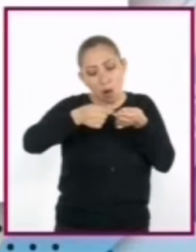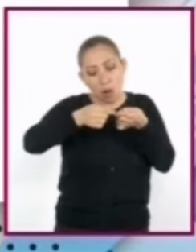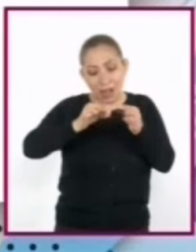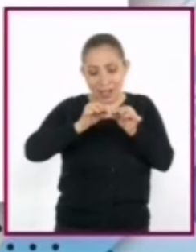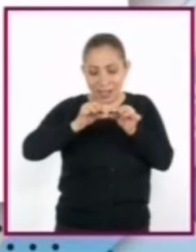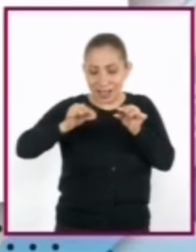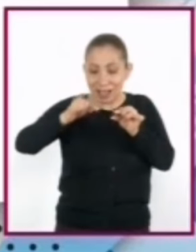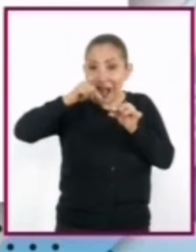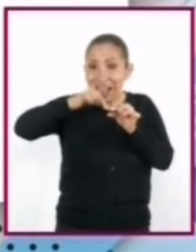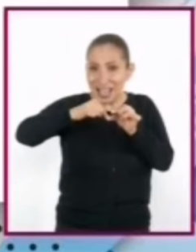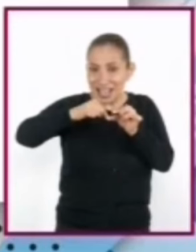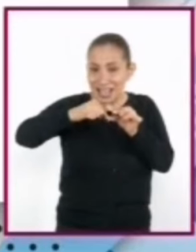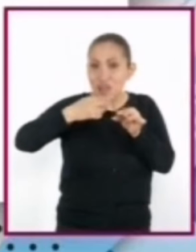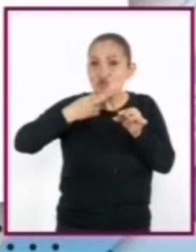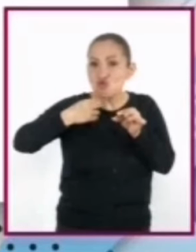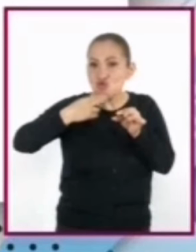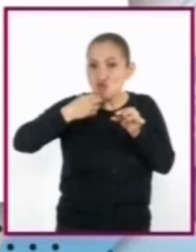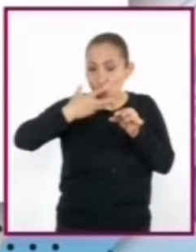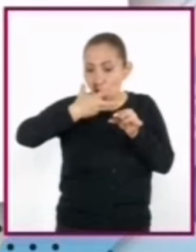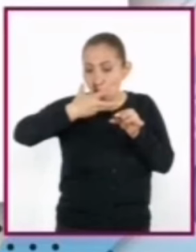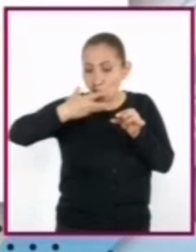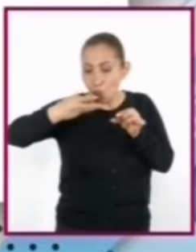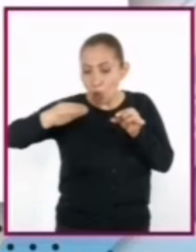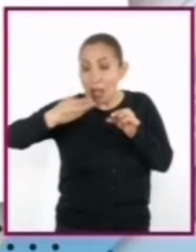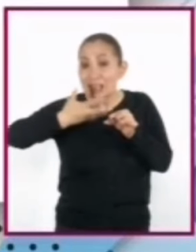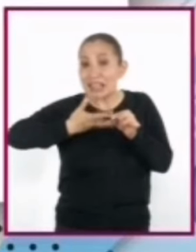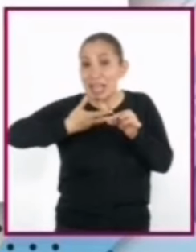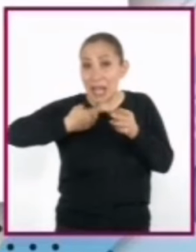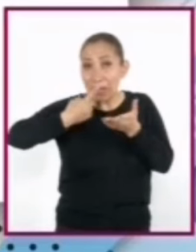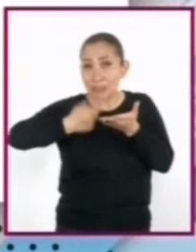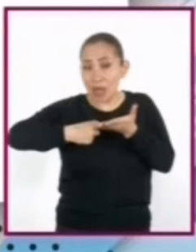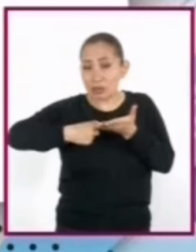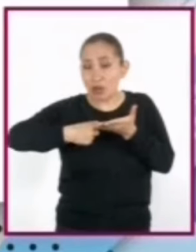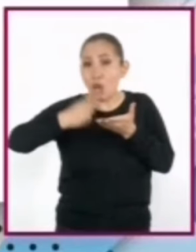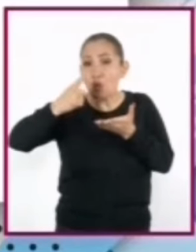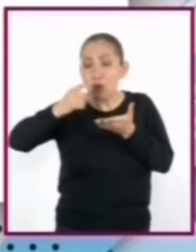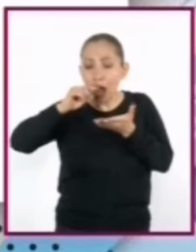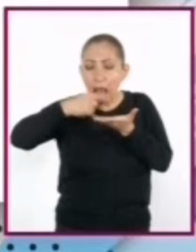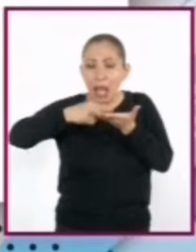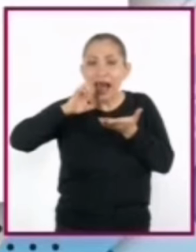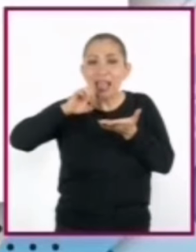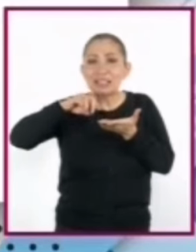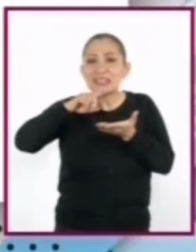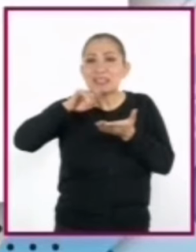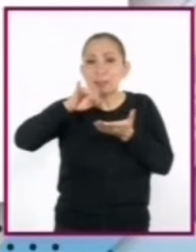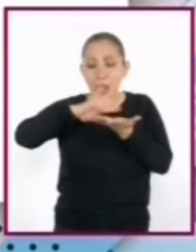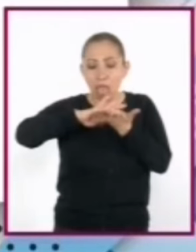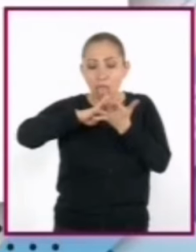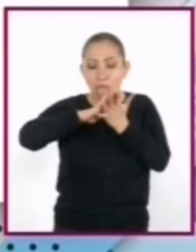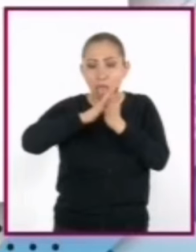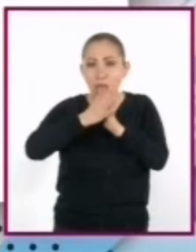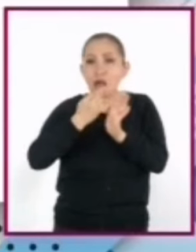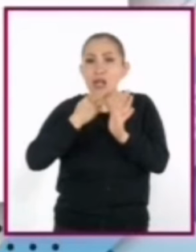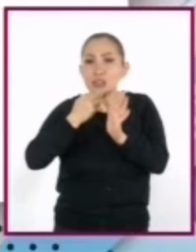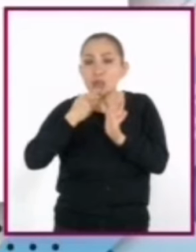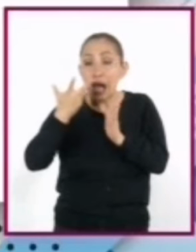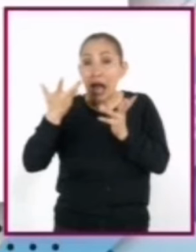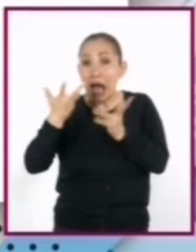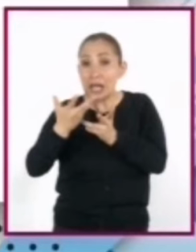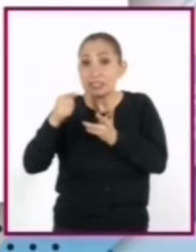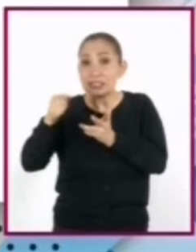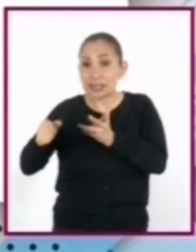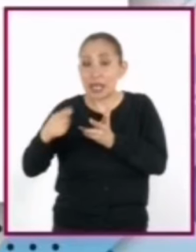sensor de glucosa, el cual contiene una enzima que descompone la glucosa y